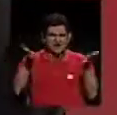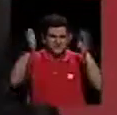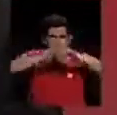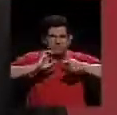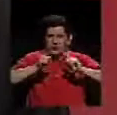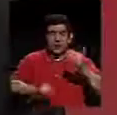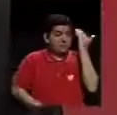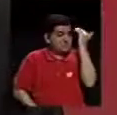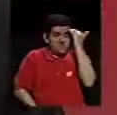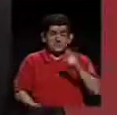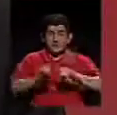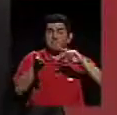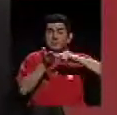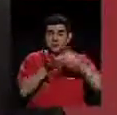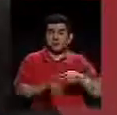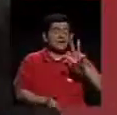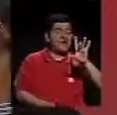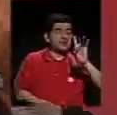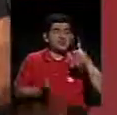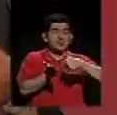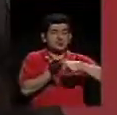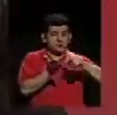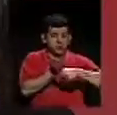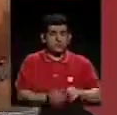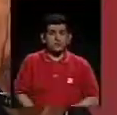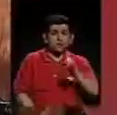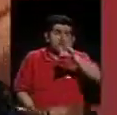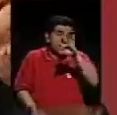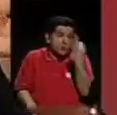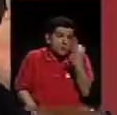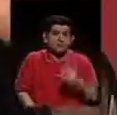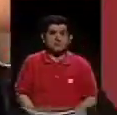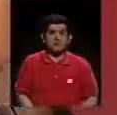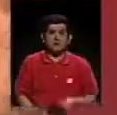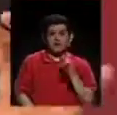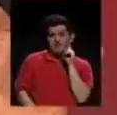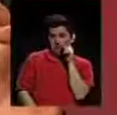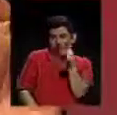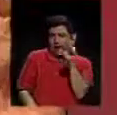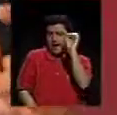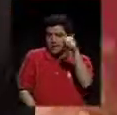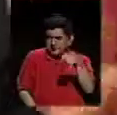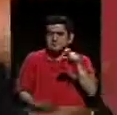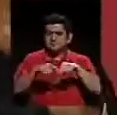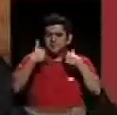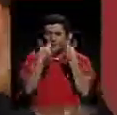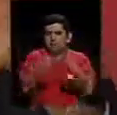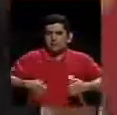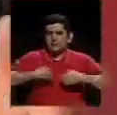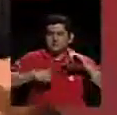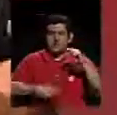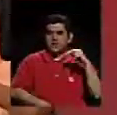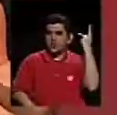eso es que la representación de 38 votos, en algún sentido, había grupos que no